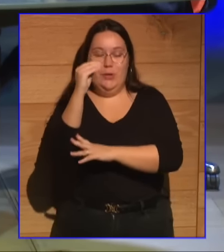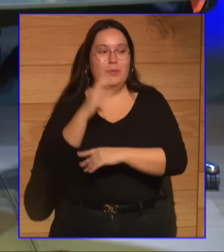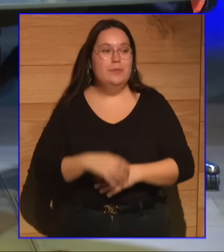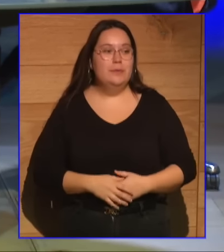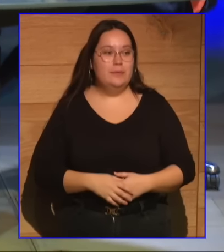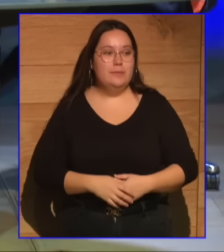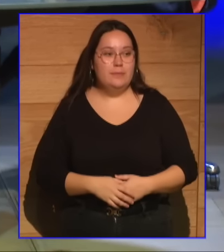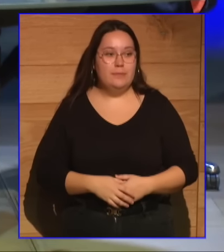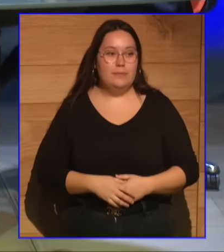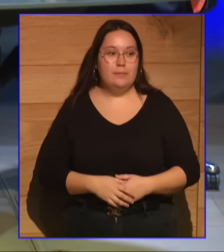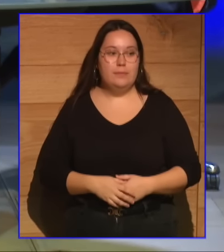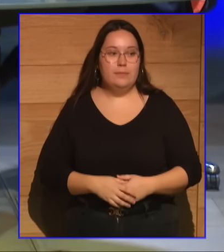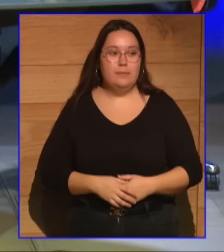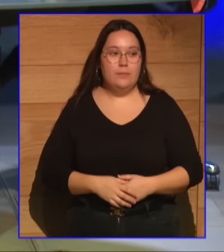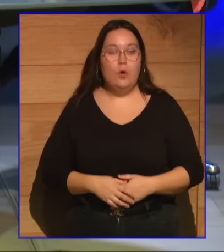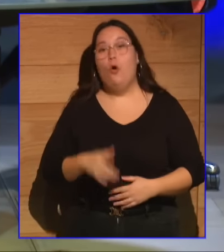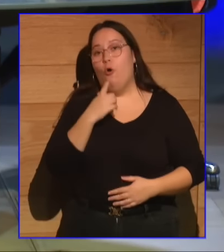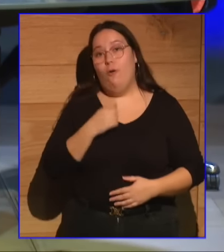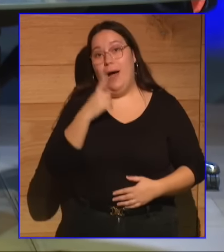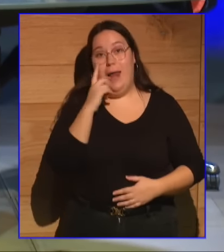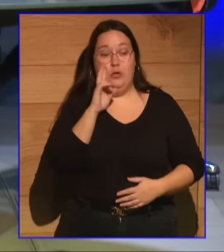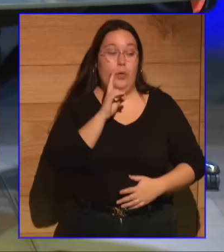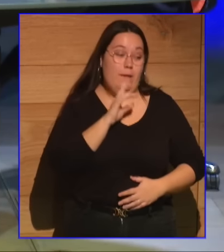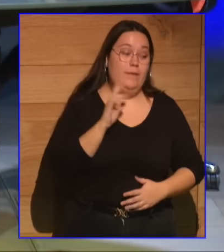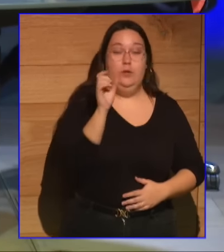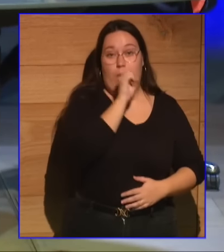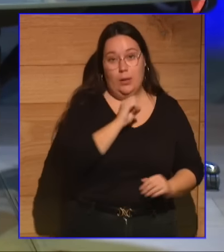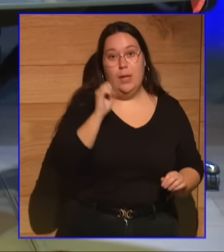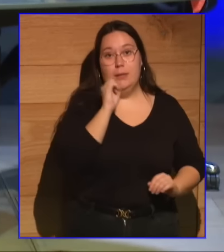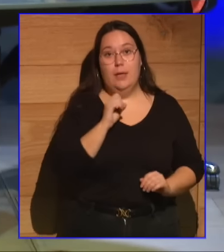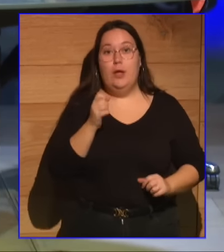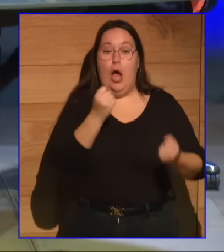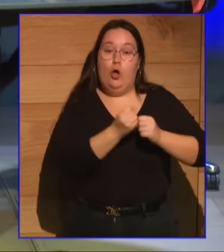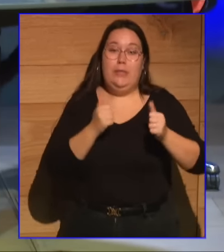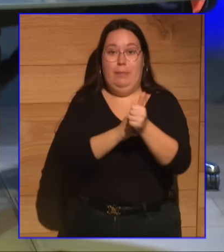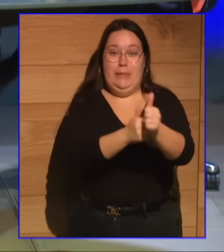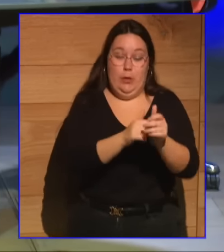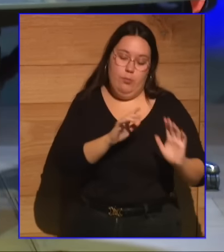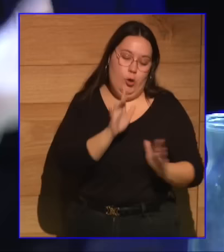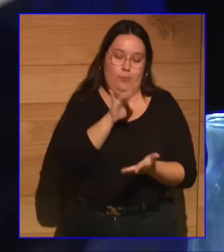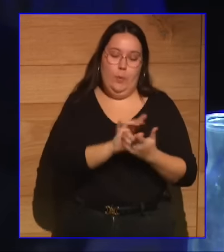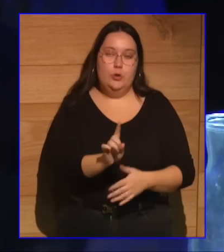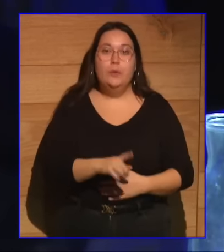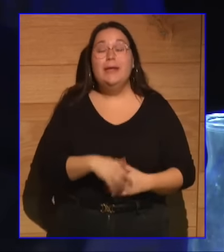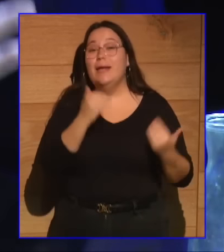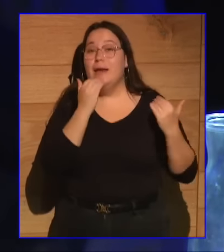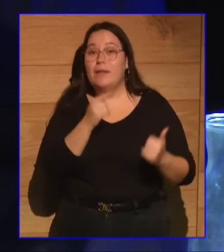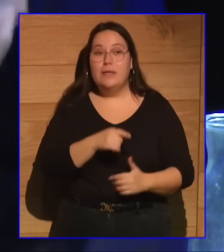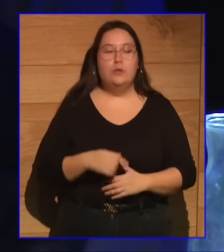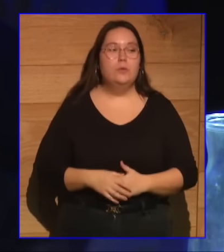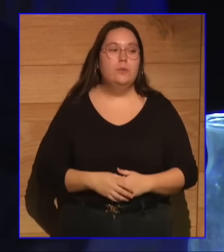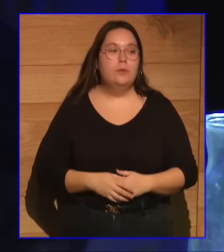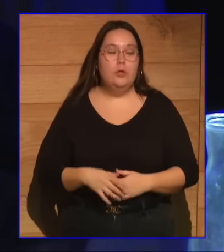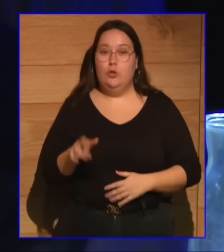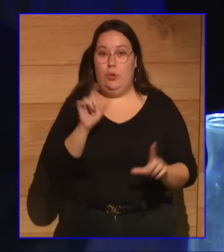que me haga algo. Que hubiera molado que hubieran salido Erwin and Fire persiguiendo el coche, pero no pasó. Y gracias a eso, hablando de